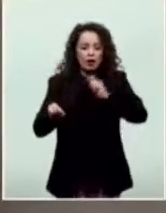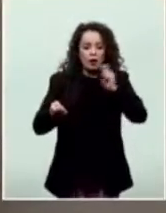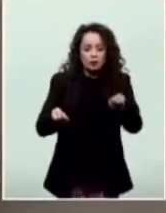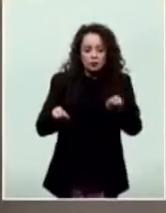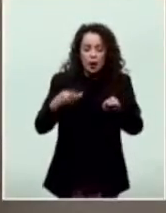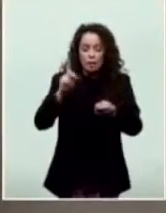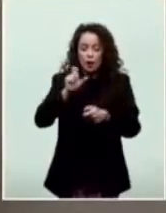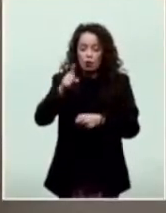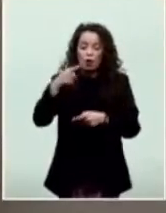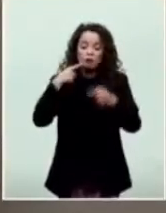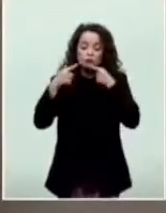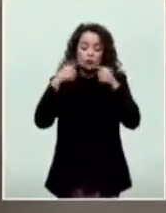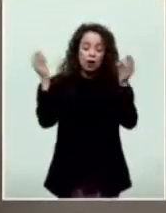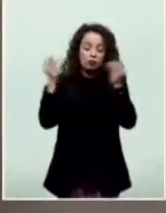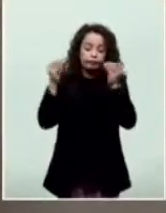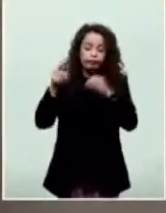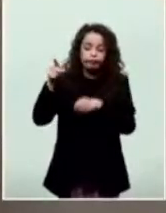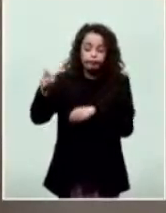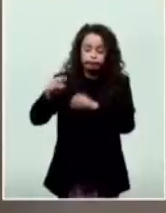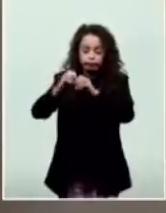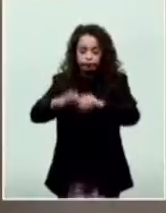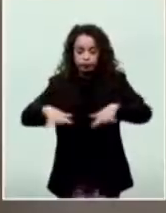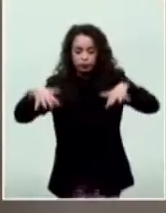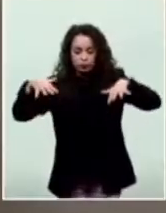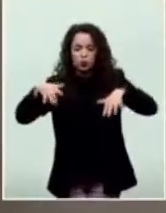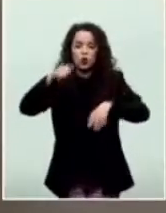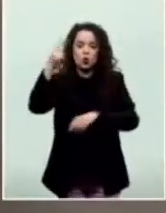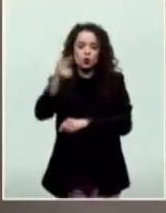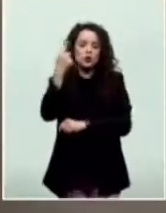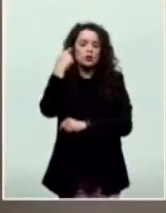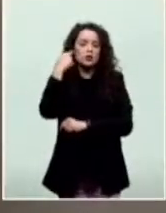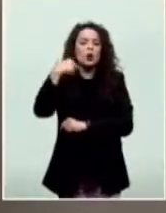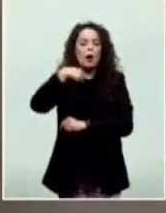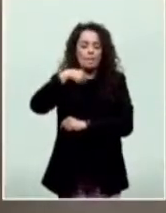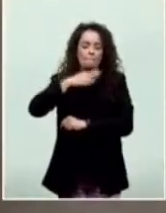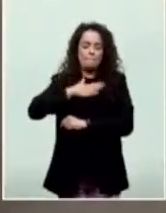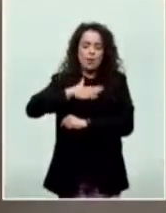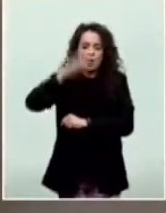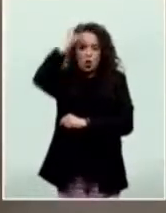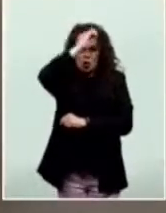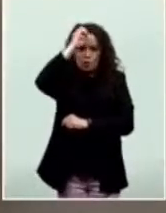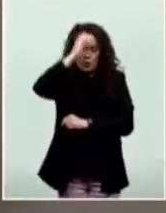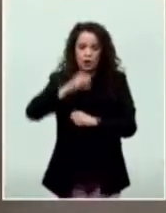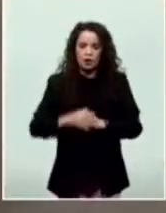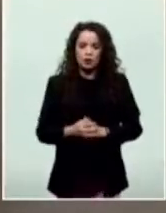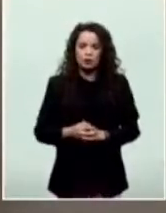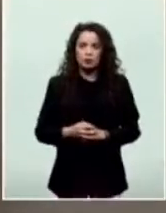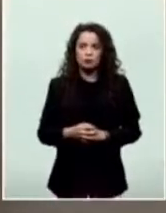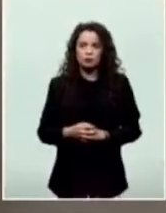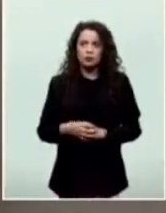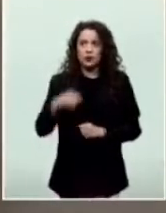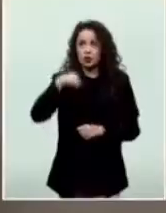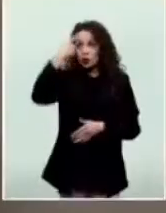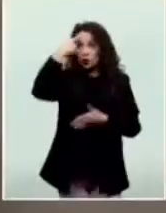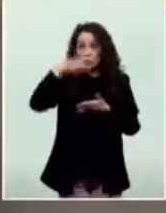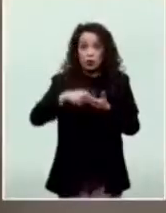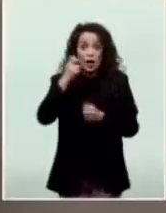se discuta, pues escucharán ustedes lo que yo pienso. Qué bueno que hace esta pregunta, porque me parece que es un